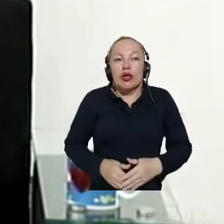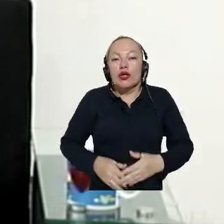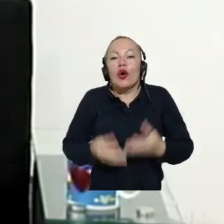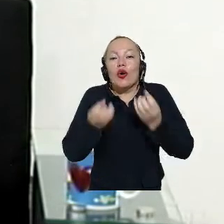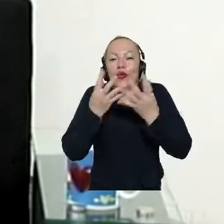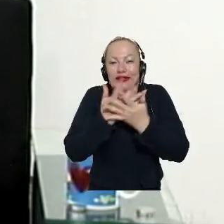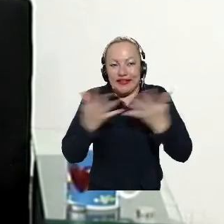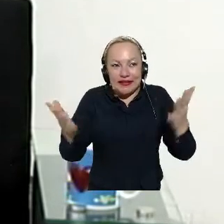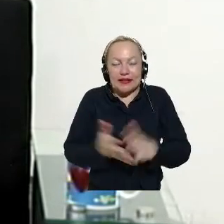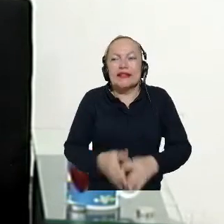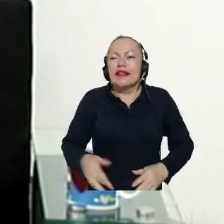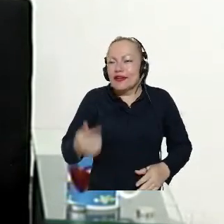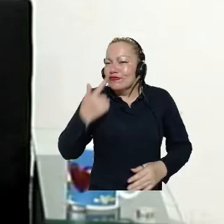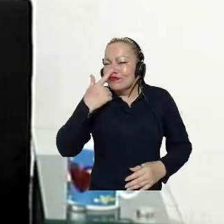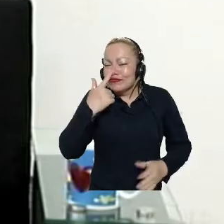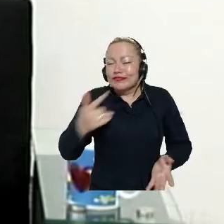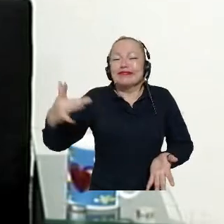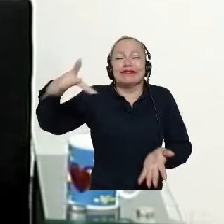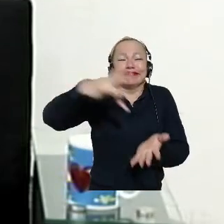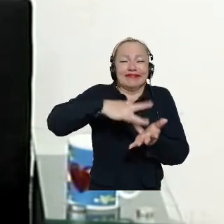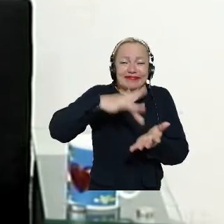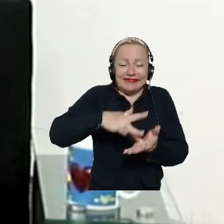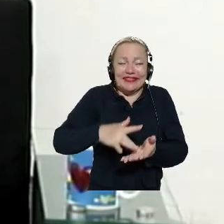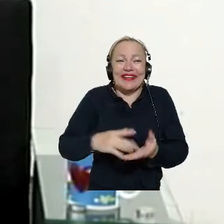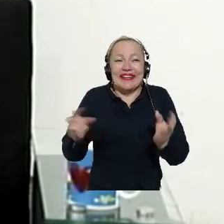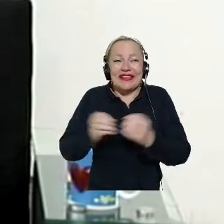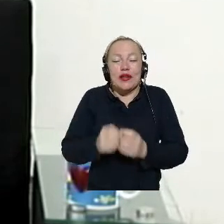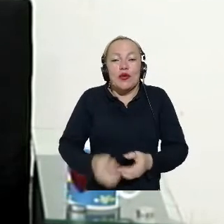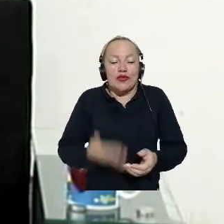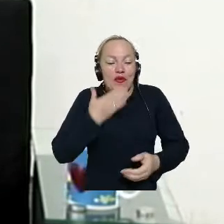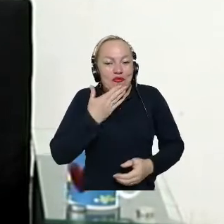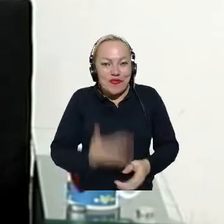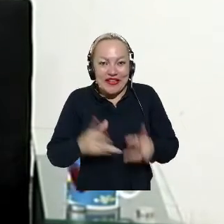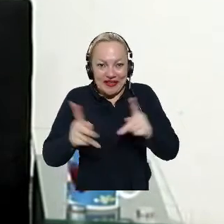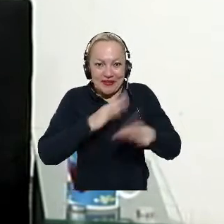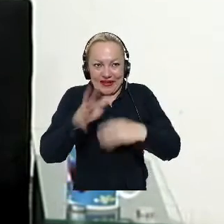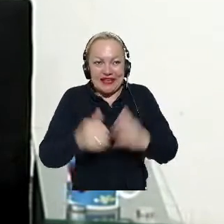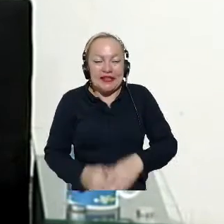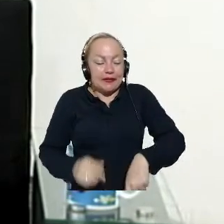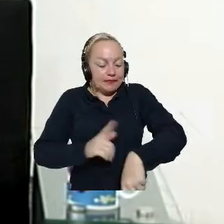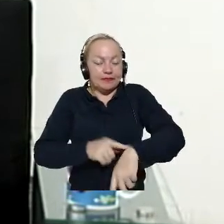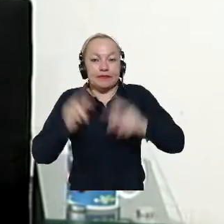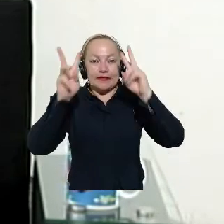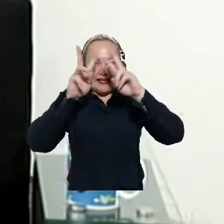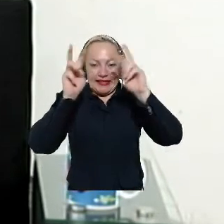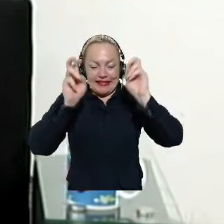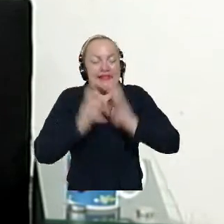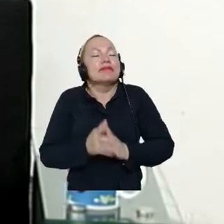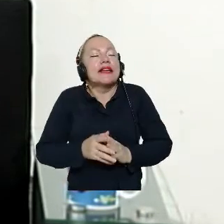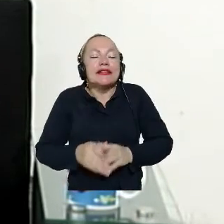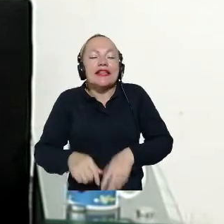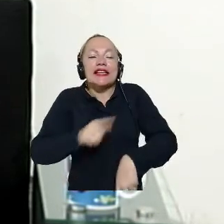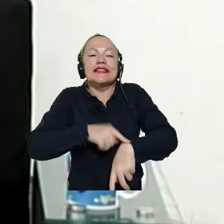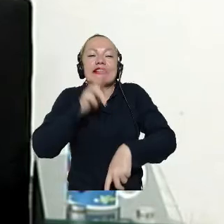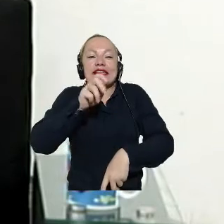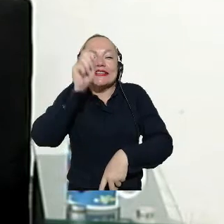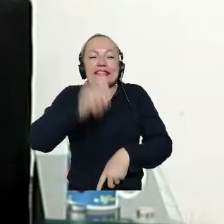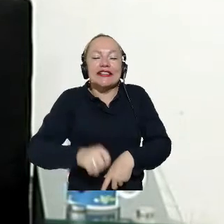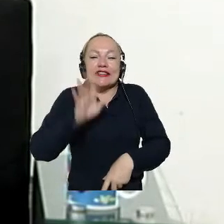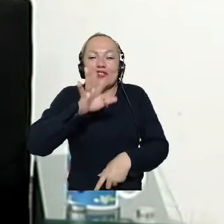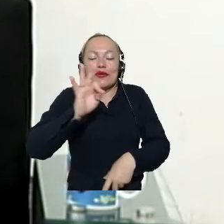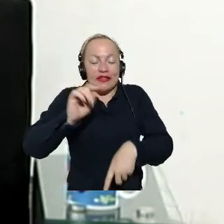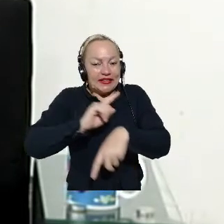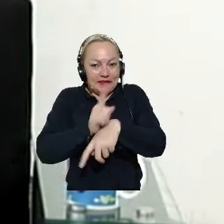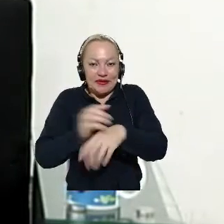había, allá tenía metida las narices. Una buena persona él. 7:53 a.m, vamos a una pequeñísima pausa y regresamos con la invitada,